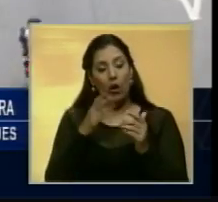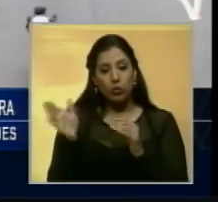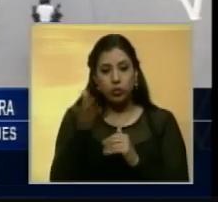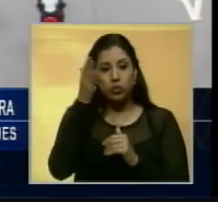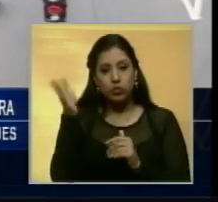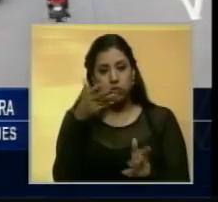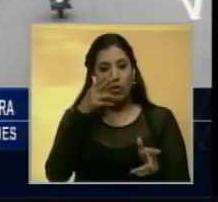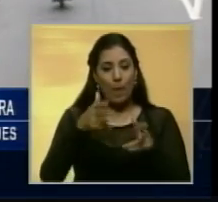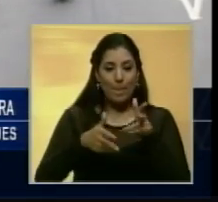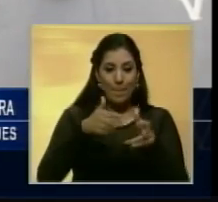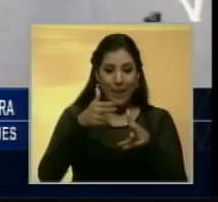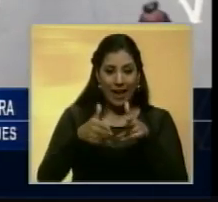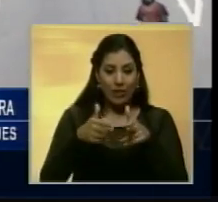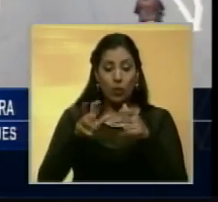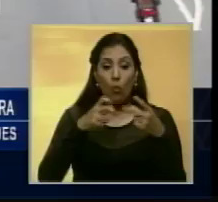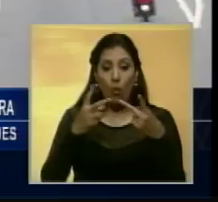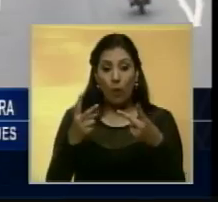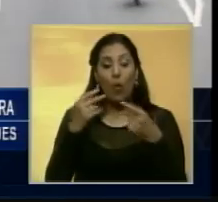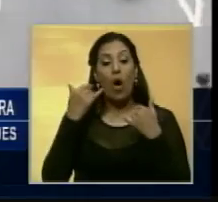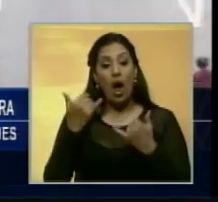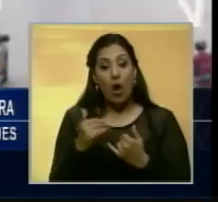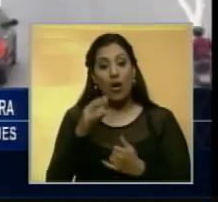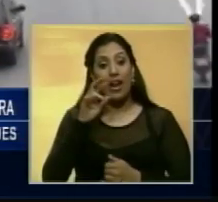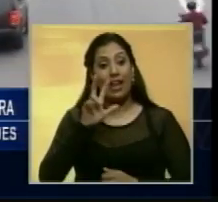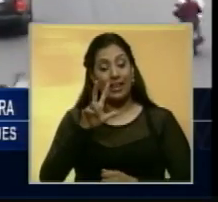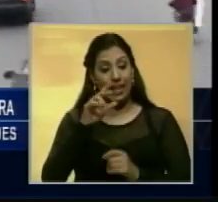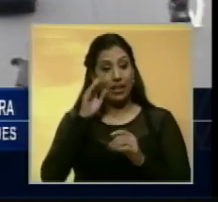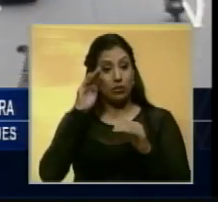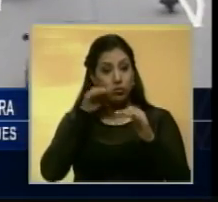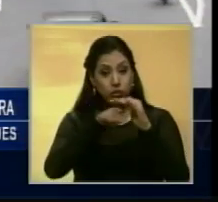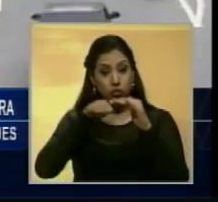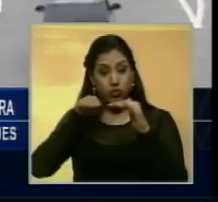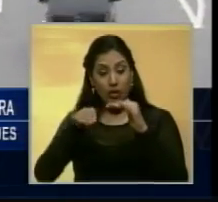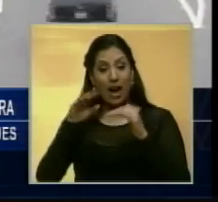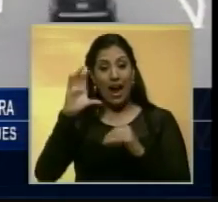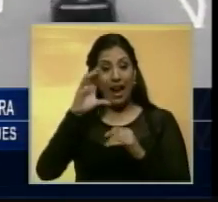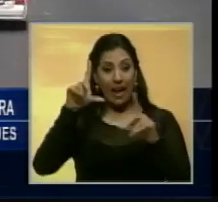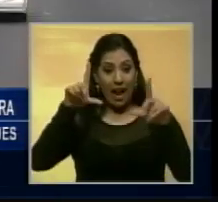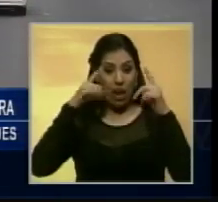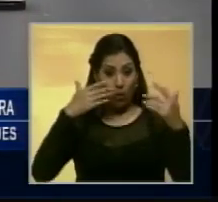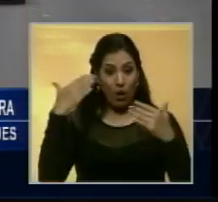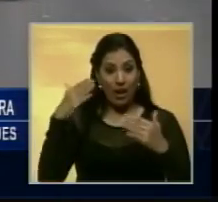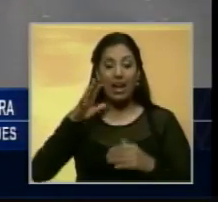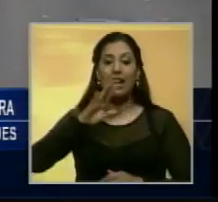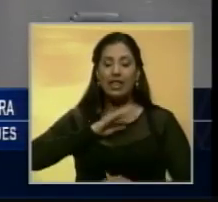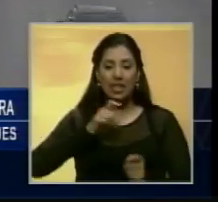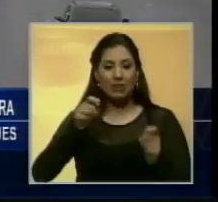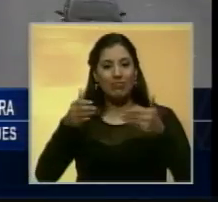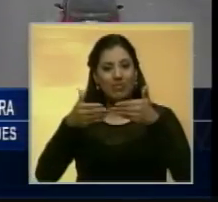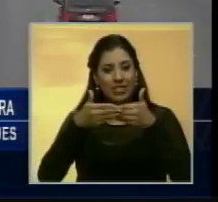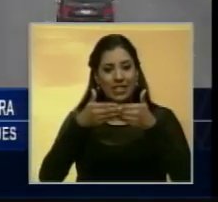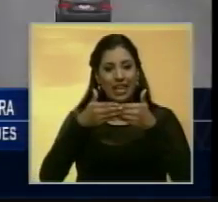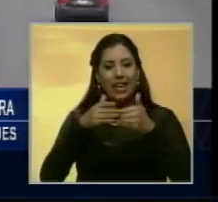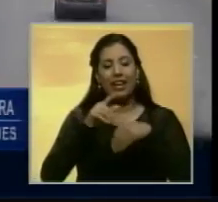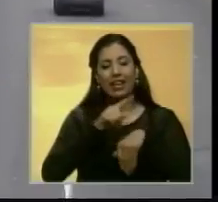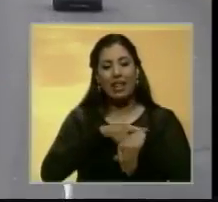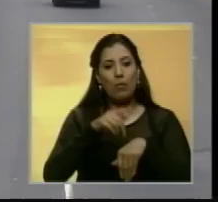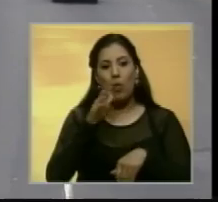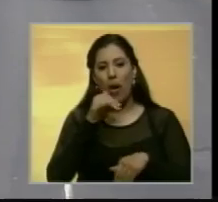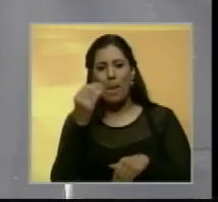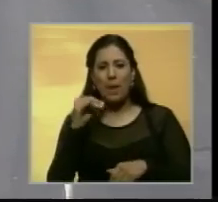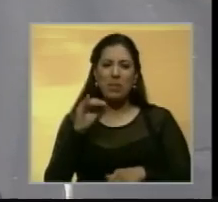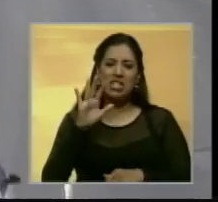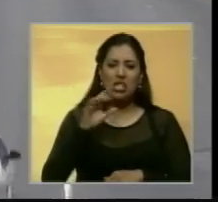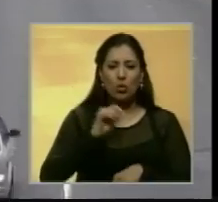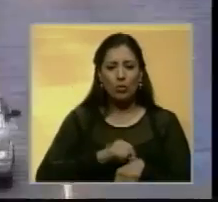estos vagones. Por su parte, el acceso a los 3 viaductos de la Caracas-La Guaira estará restringido por los lapsos que no excederán